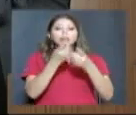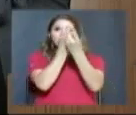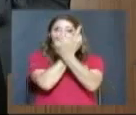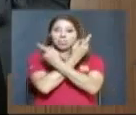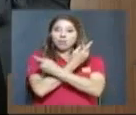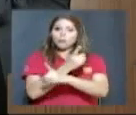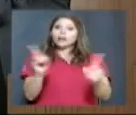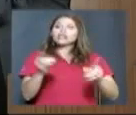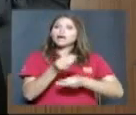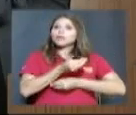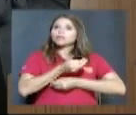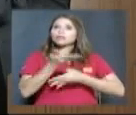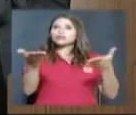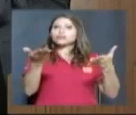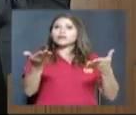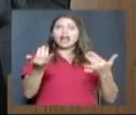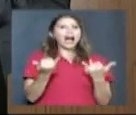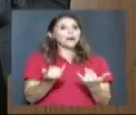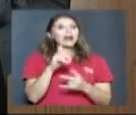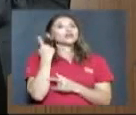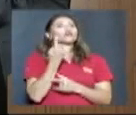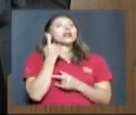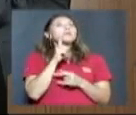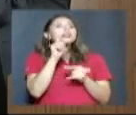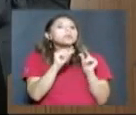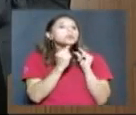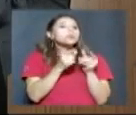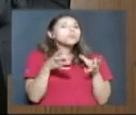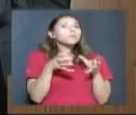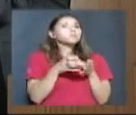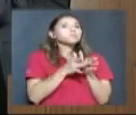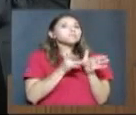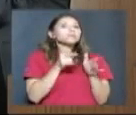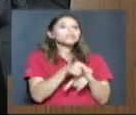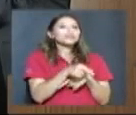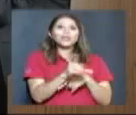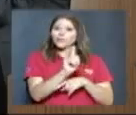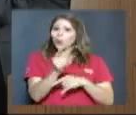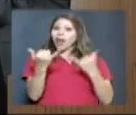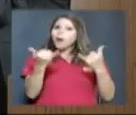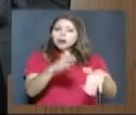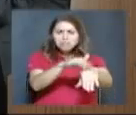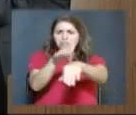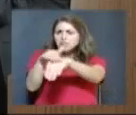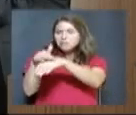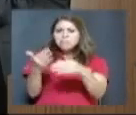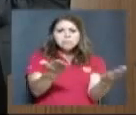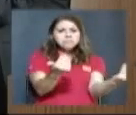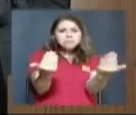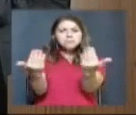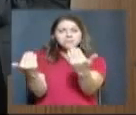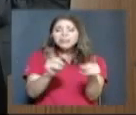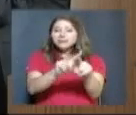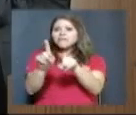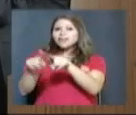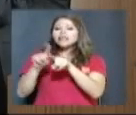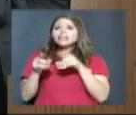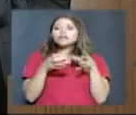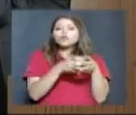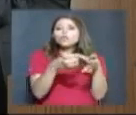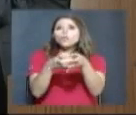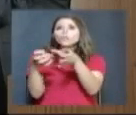que se apropiaba de todo el salón comunitario, sino a diferentes expresiones que representen la diversidad de la sociedad de este país,